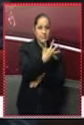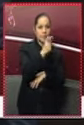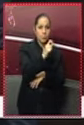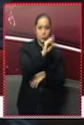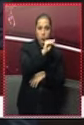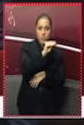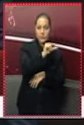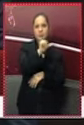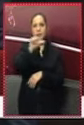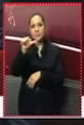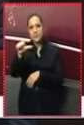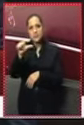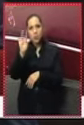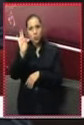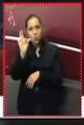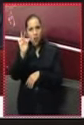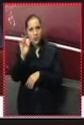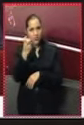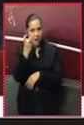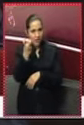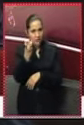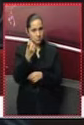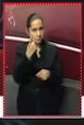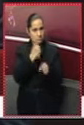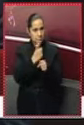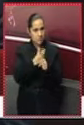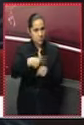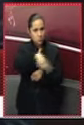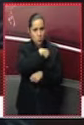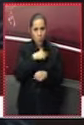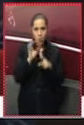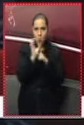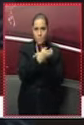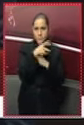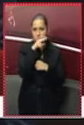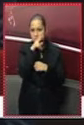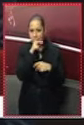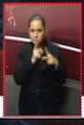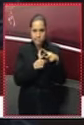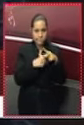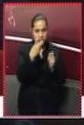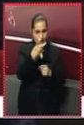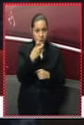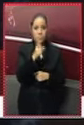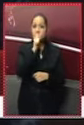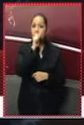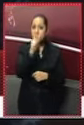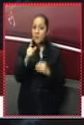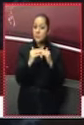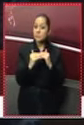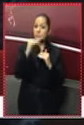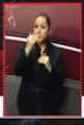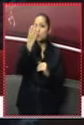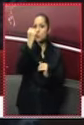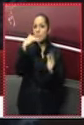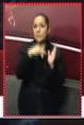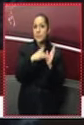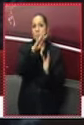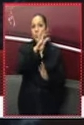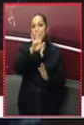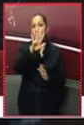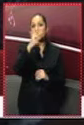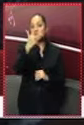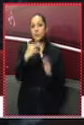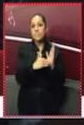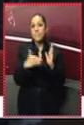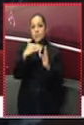16.40, consideración primera de esta comisión. Porque logramos que se incrementara en 9.458